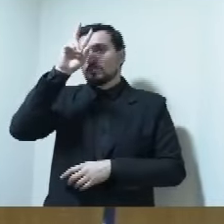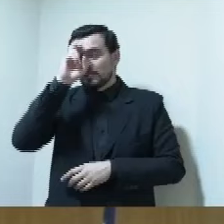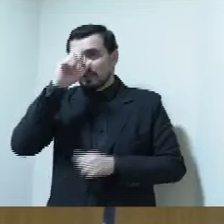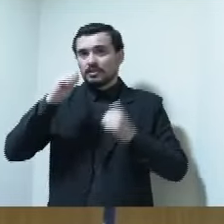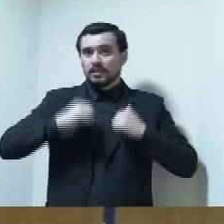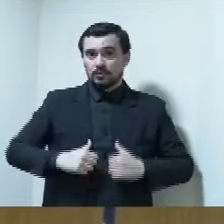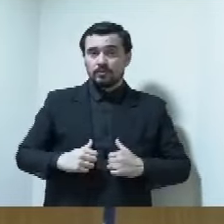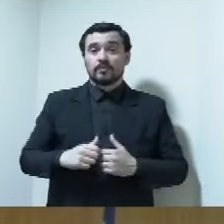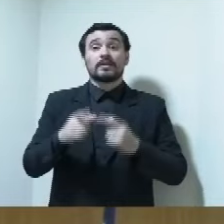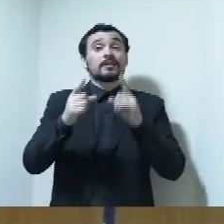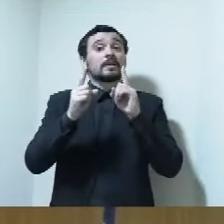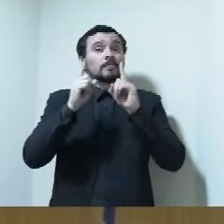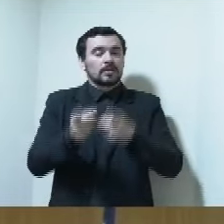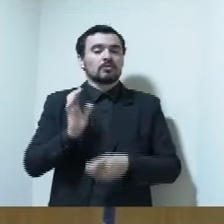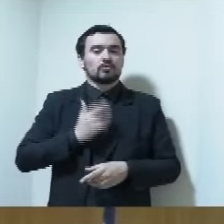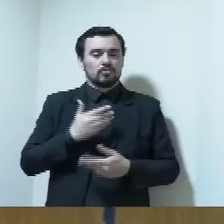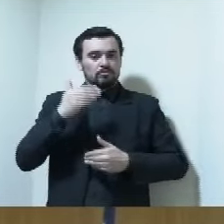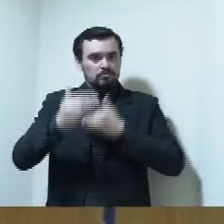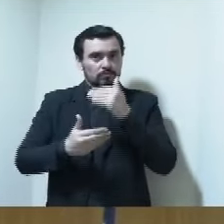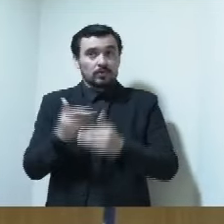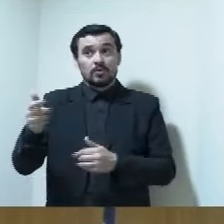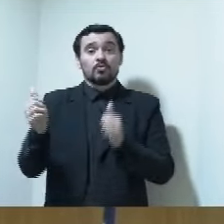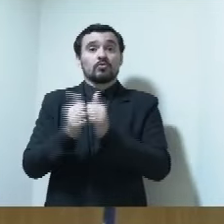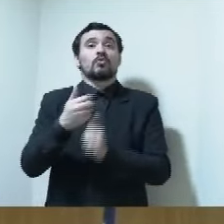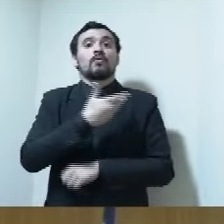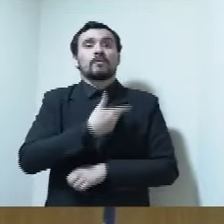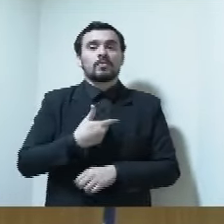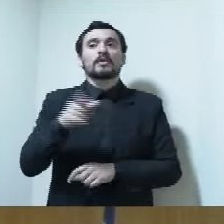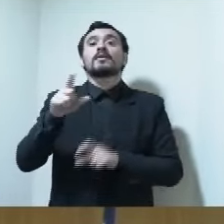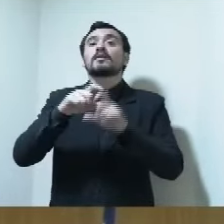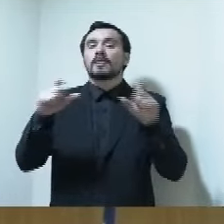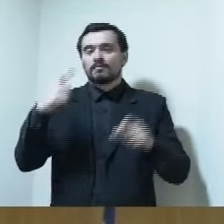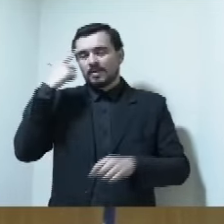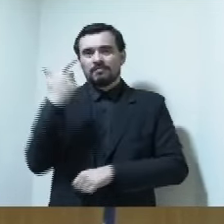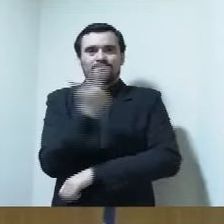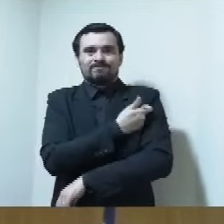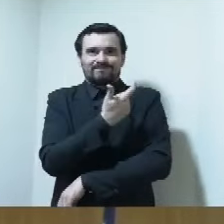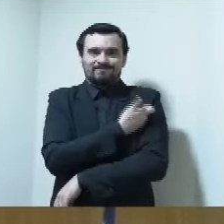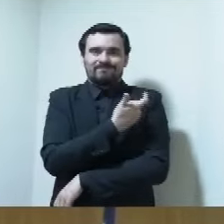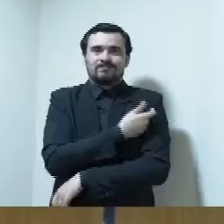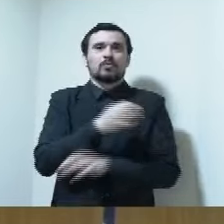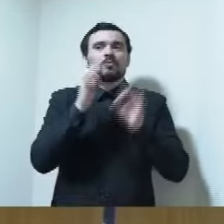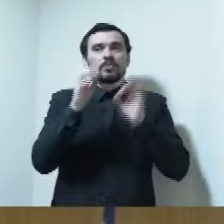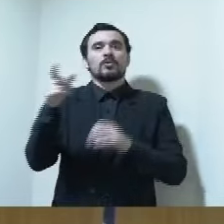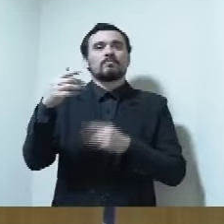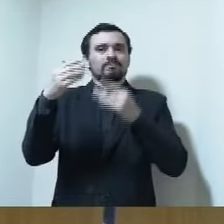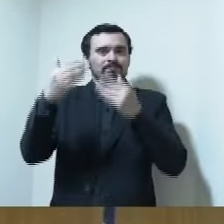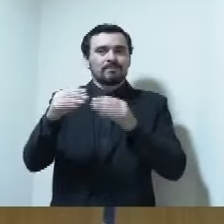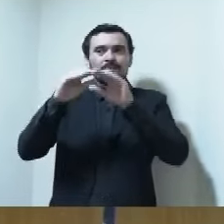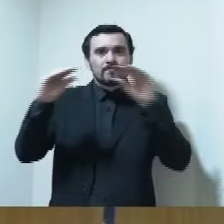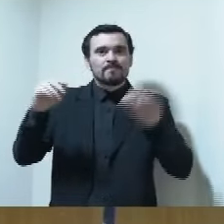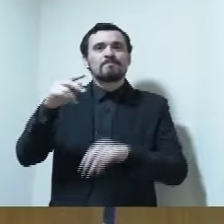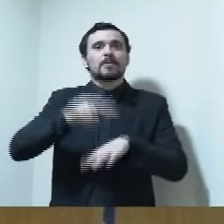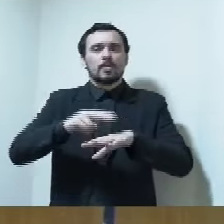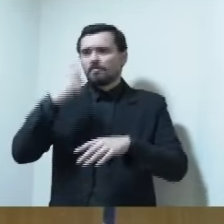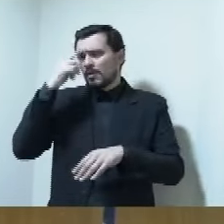salud. Además, avanzamos con el gobierno digital a través de certificados de vacunación disponibles en el portal Paraguay para cualquier